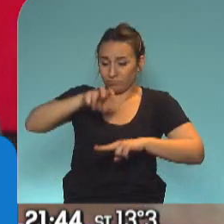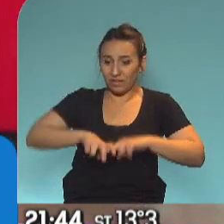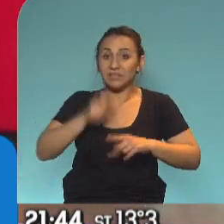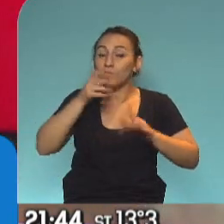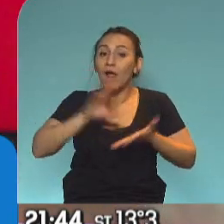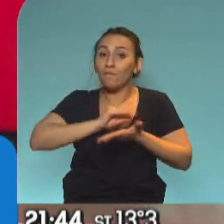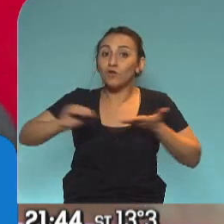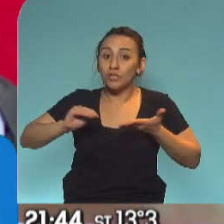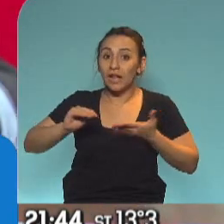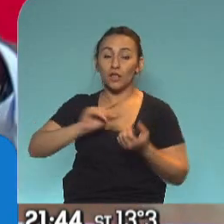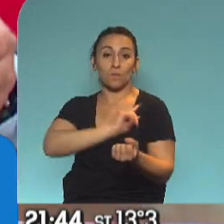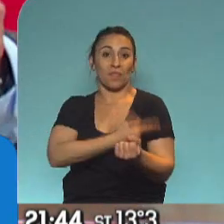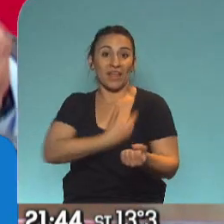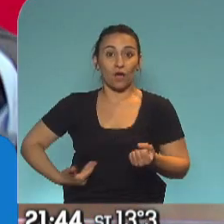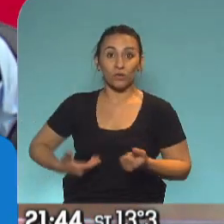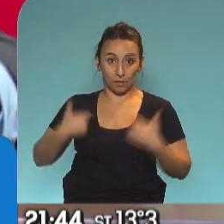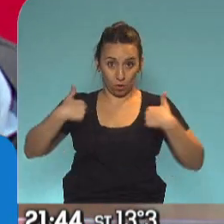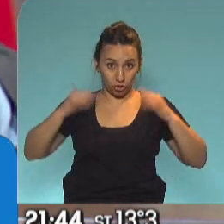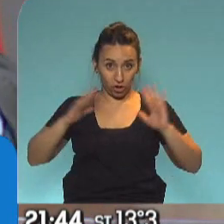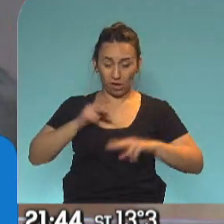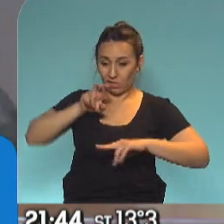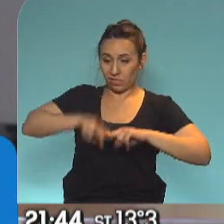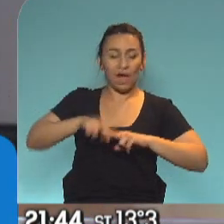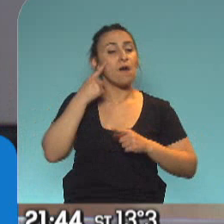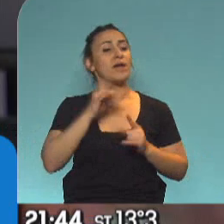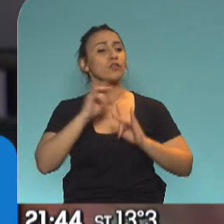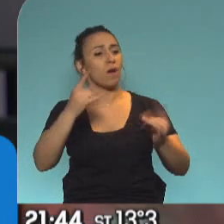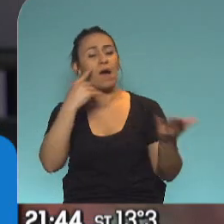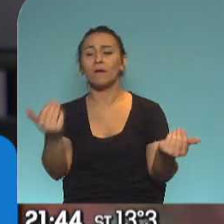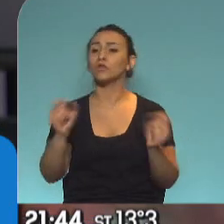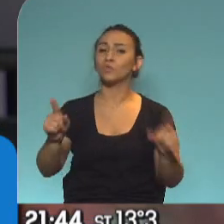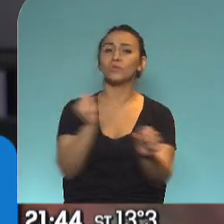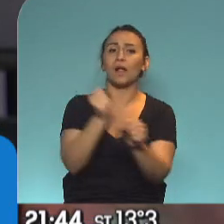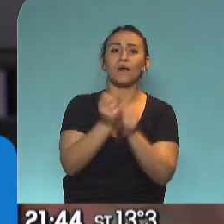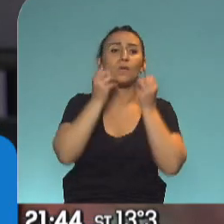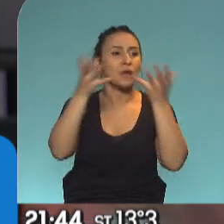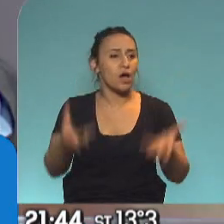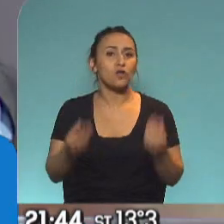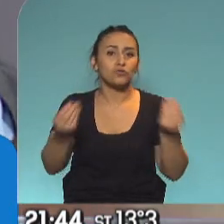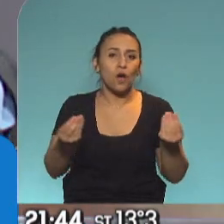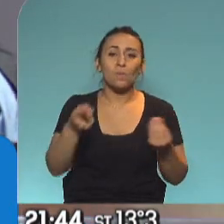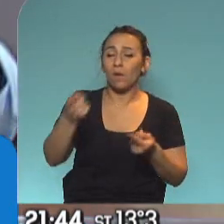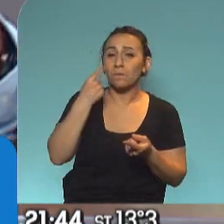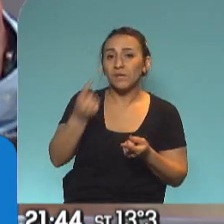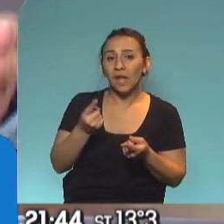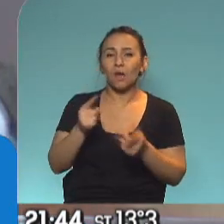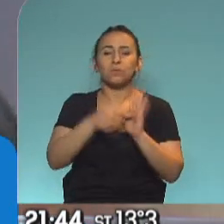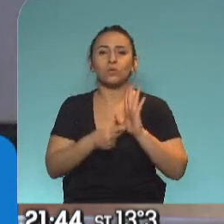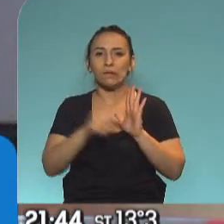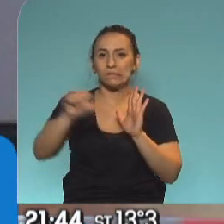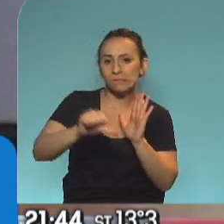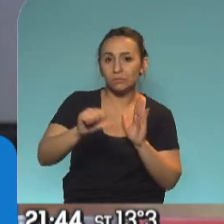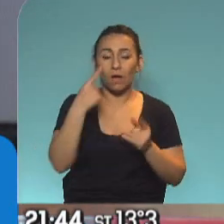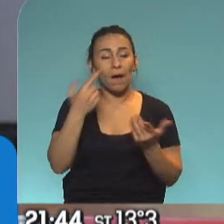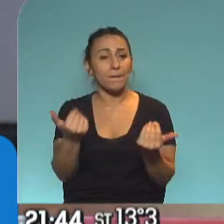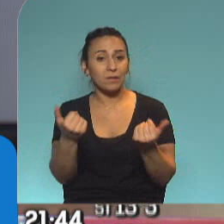del Poder Ejecutivo a hablar de qué modo ustedes podrían hacer mejor su trabajo de acuerdo a las debilidades que advierten que tiene